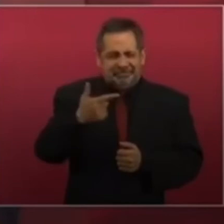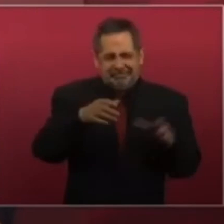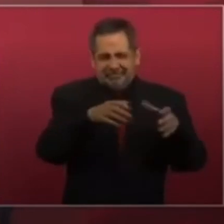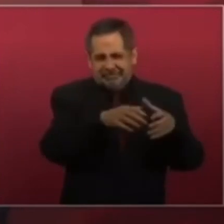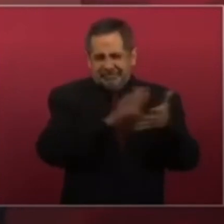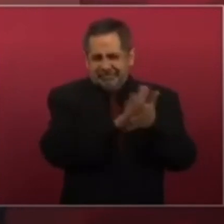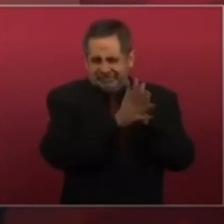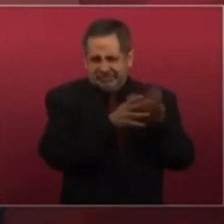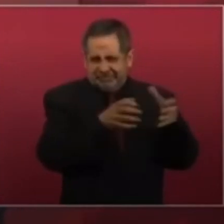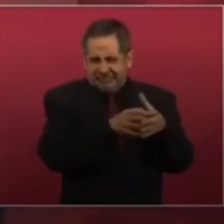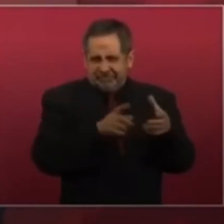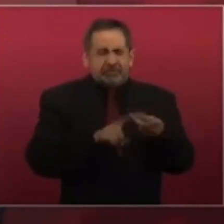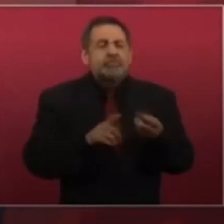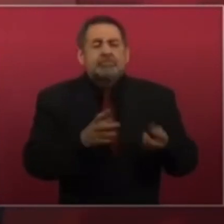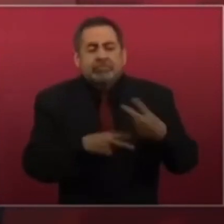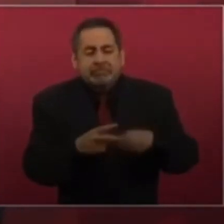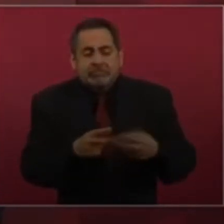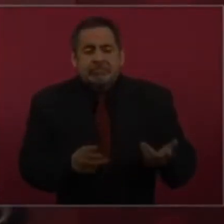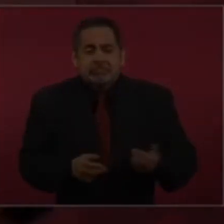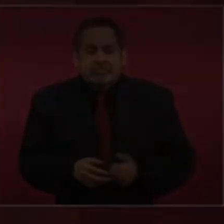grupo de personas entre ellas a alejandro n el pelón